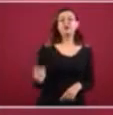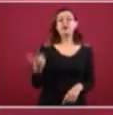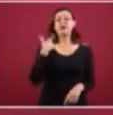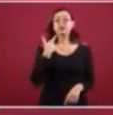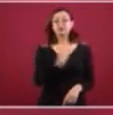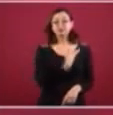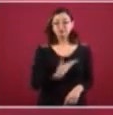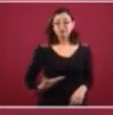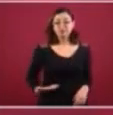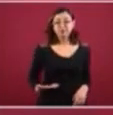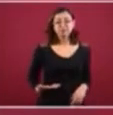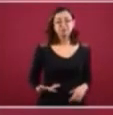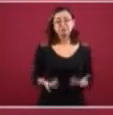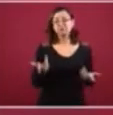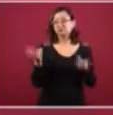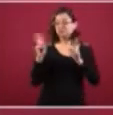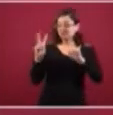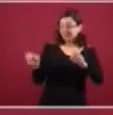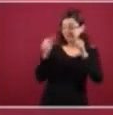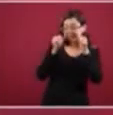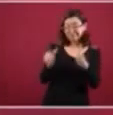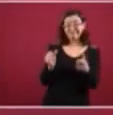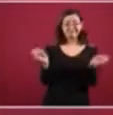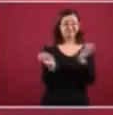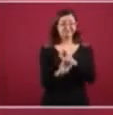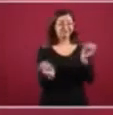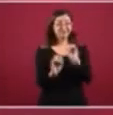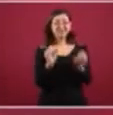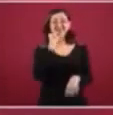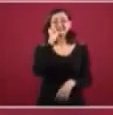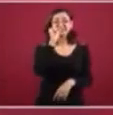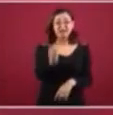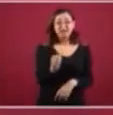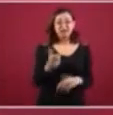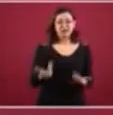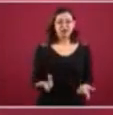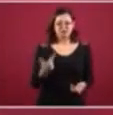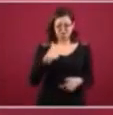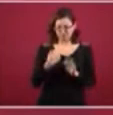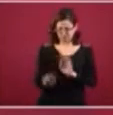atendían este tema de manera personal,